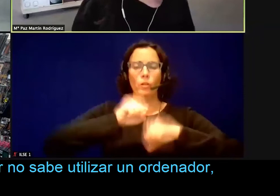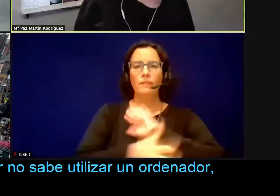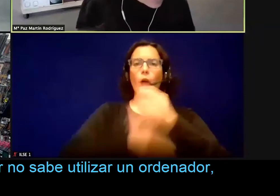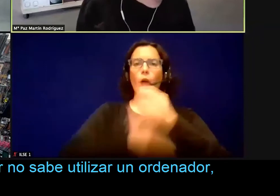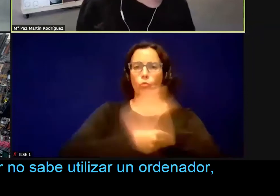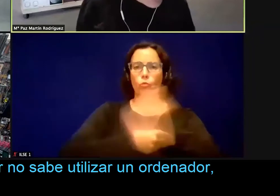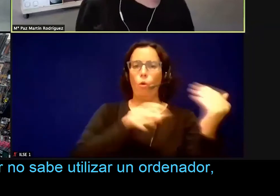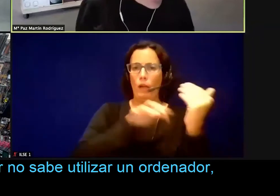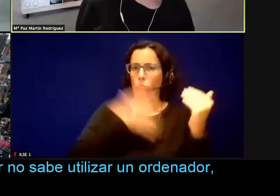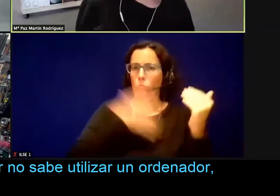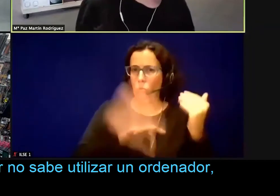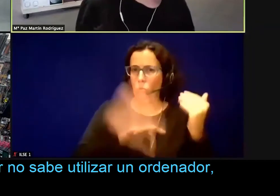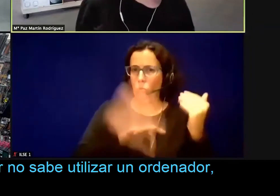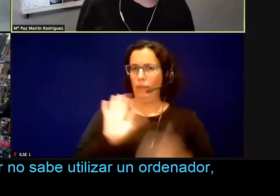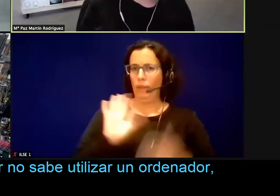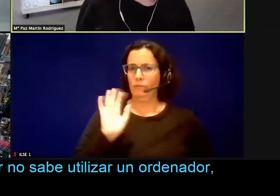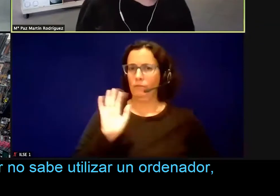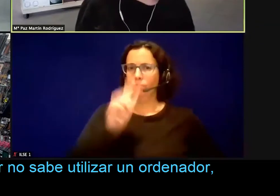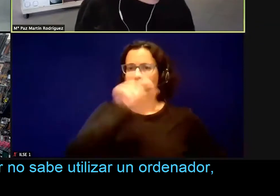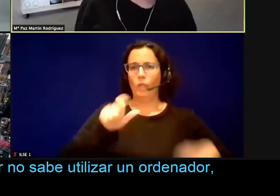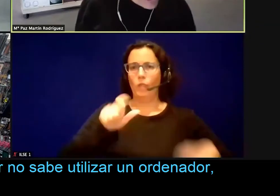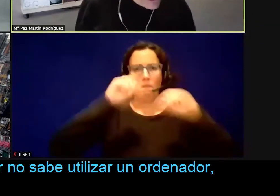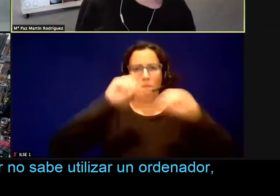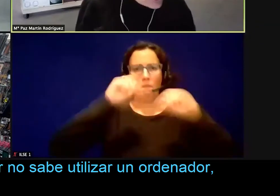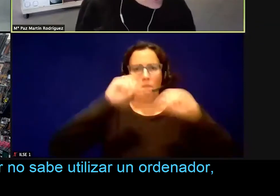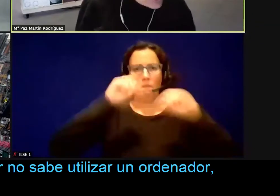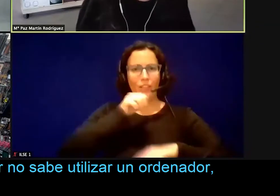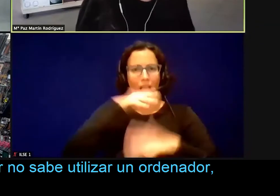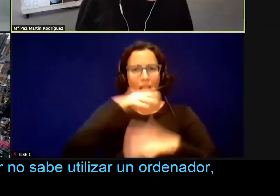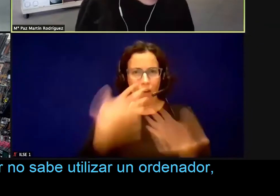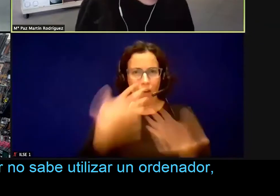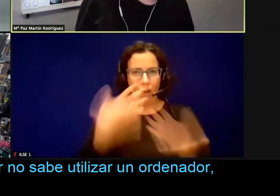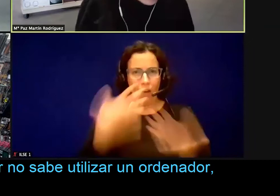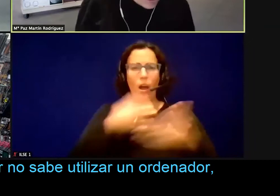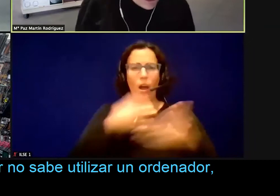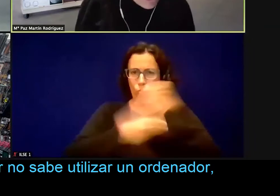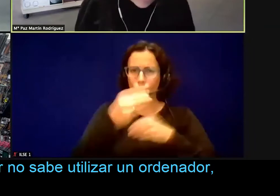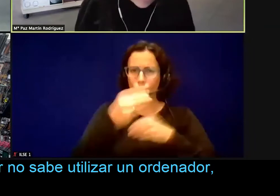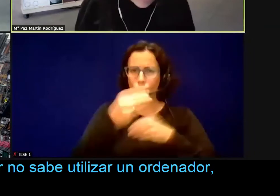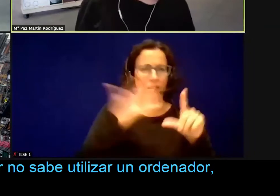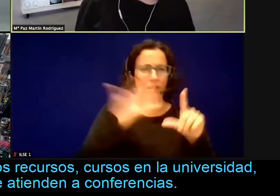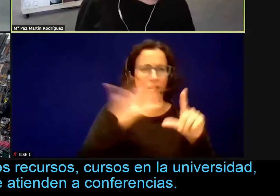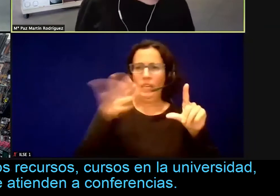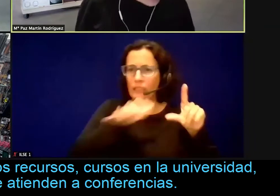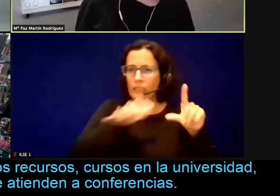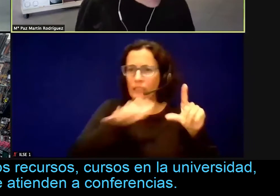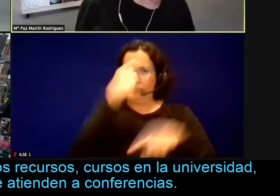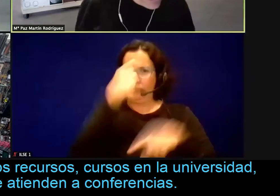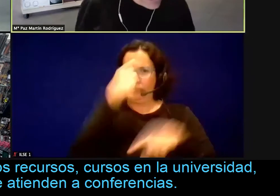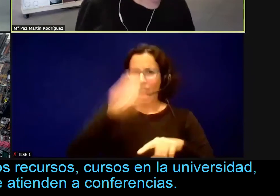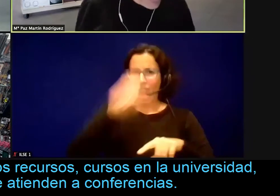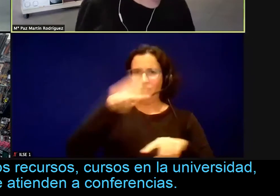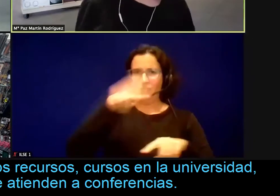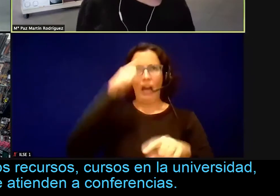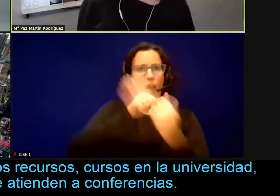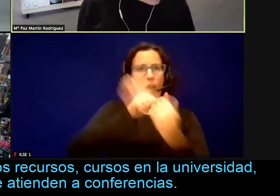personas que hoy son mayores se mueven fenomenal con sus tablets, con sus grupos, o sea, no son torpes digitales para nada y es más, es